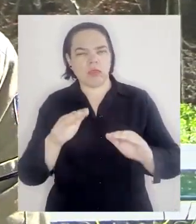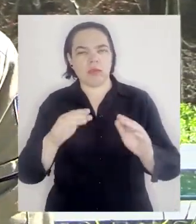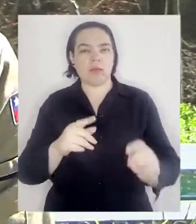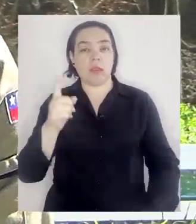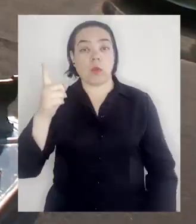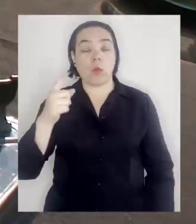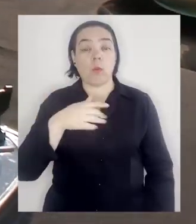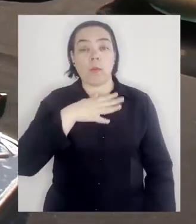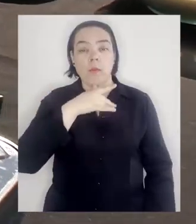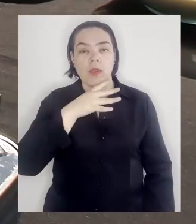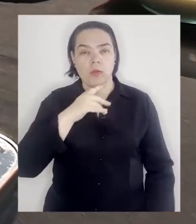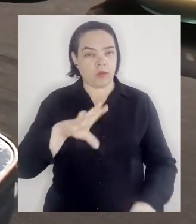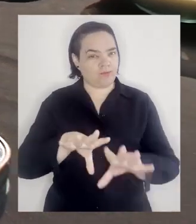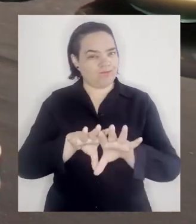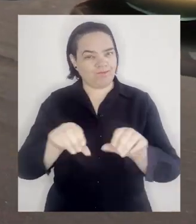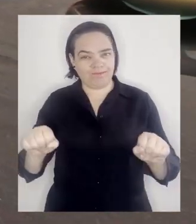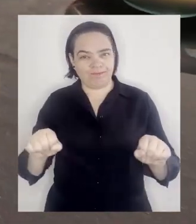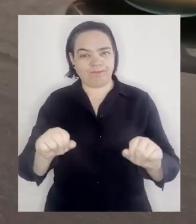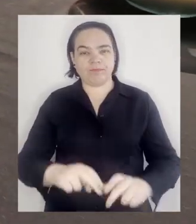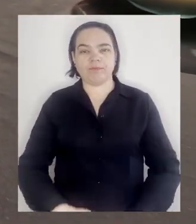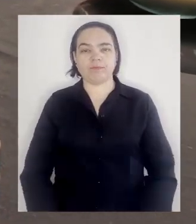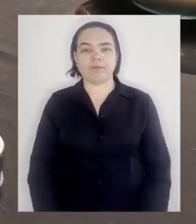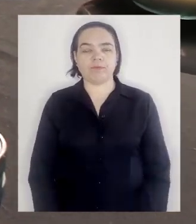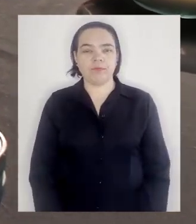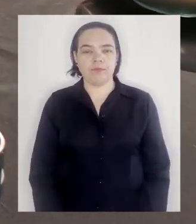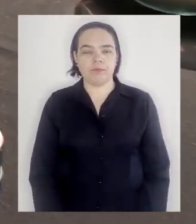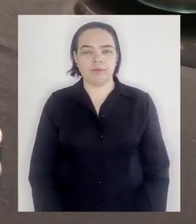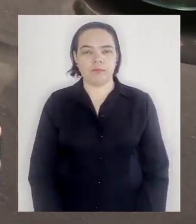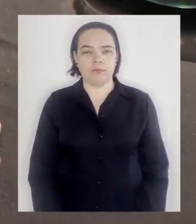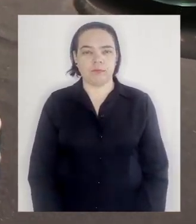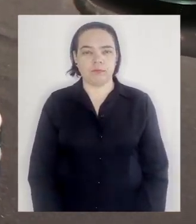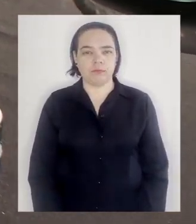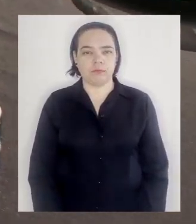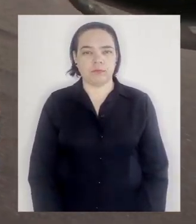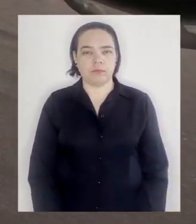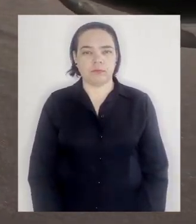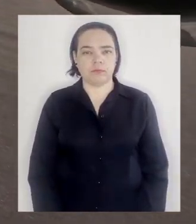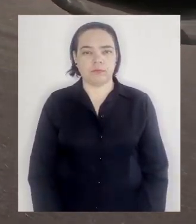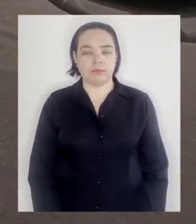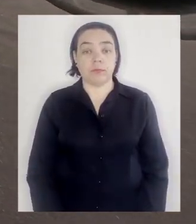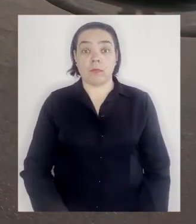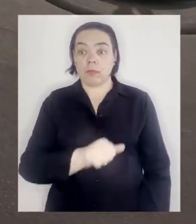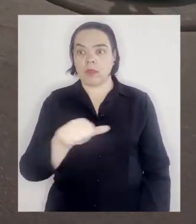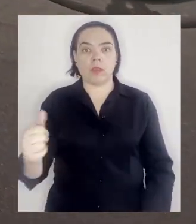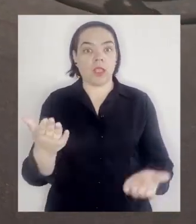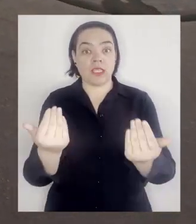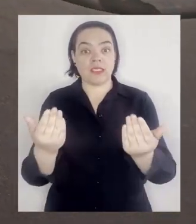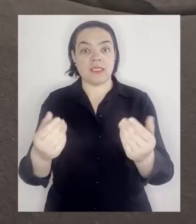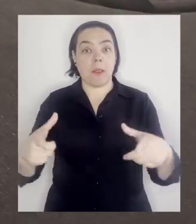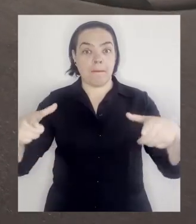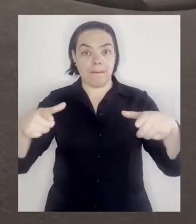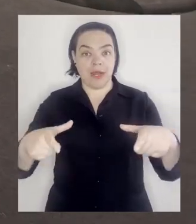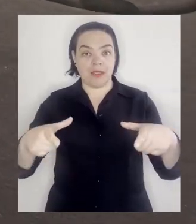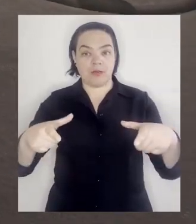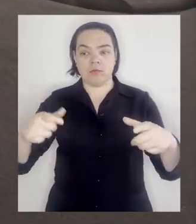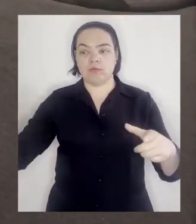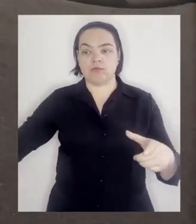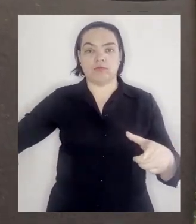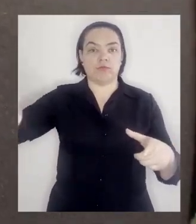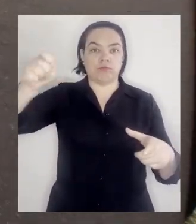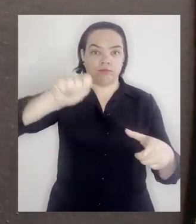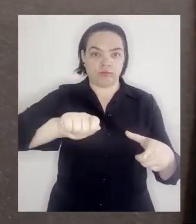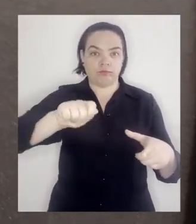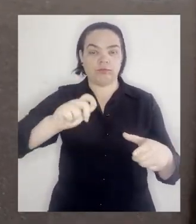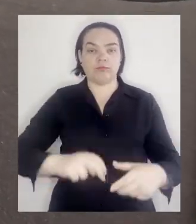Sí, un poquito van a necesitar de ahí el plato para echarlo una vez. Exactamente, después le ponemos acá.